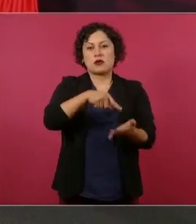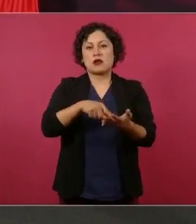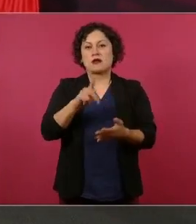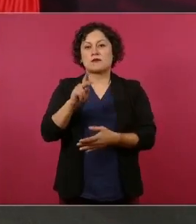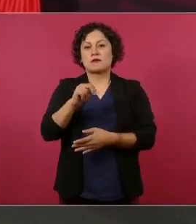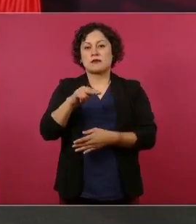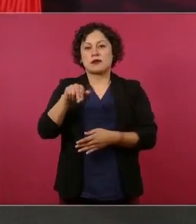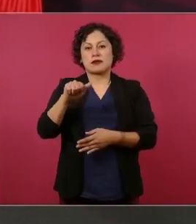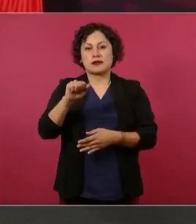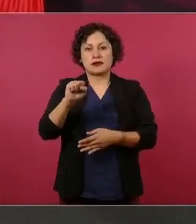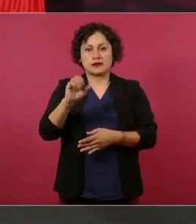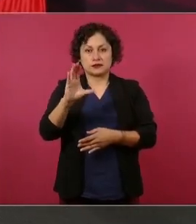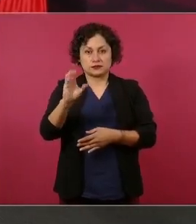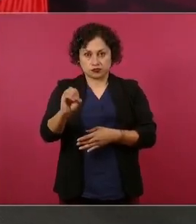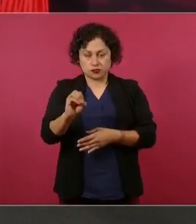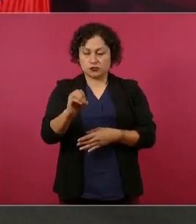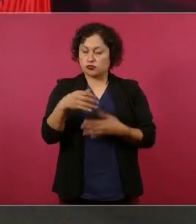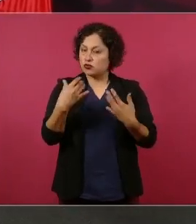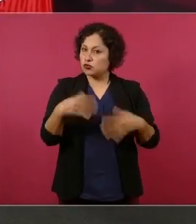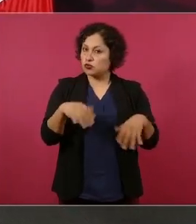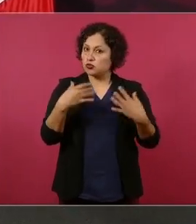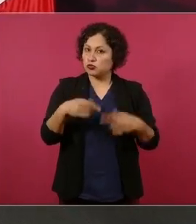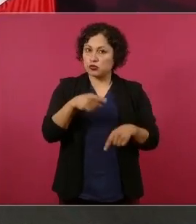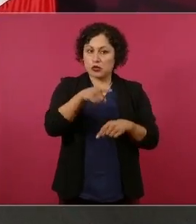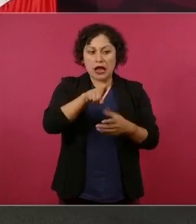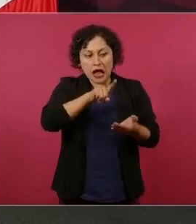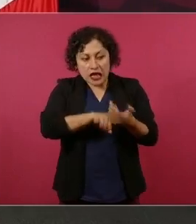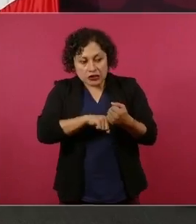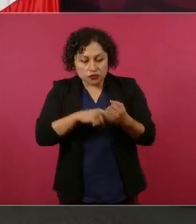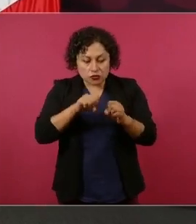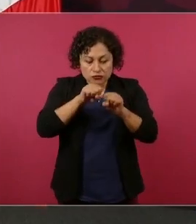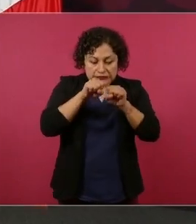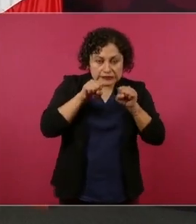todo el sistema de transmisión.